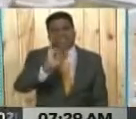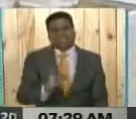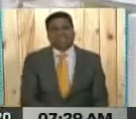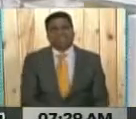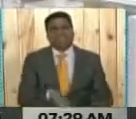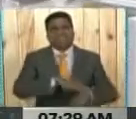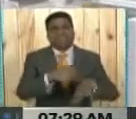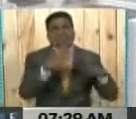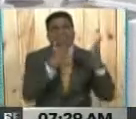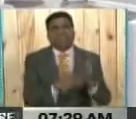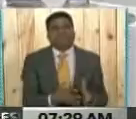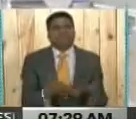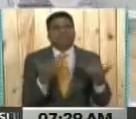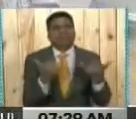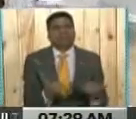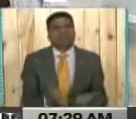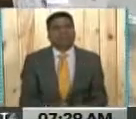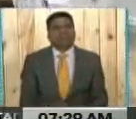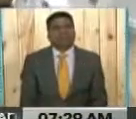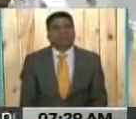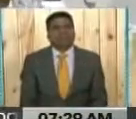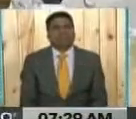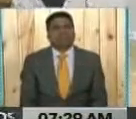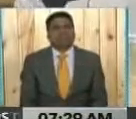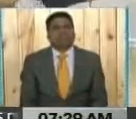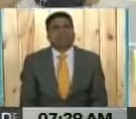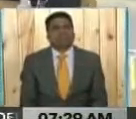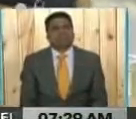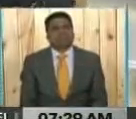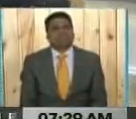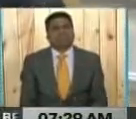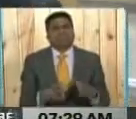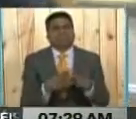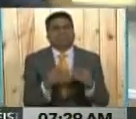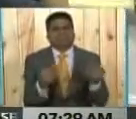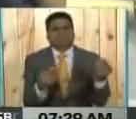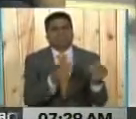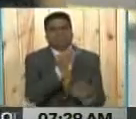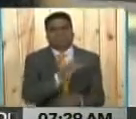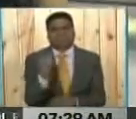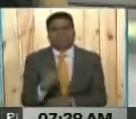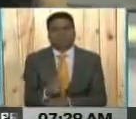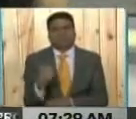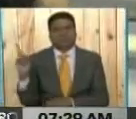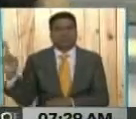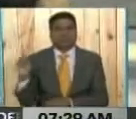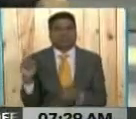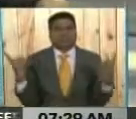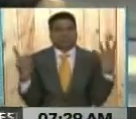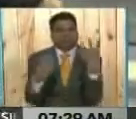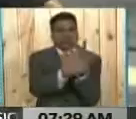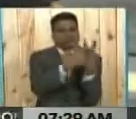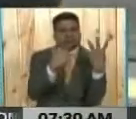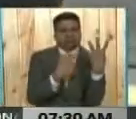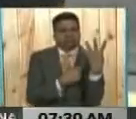con nosotros, y vamos a ir con todos nuestros compañeros, José Manuel, Hernán, ahí está